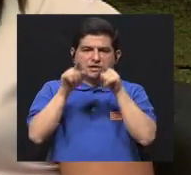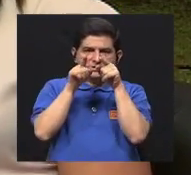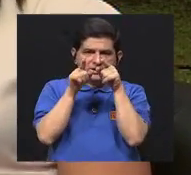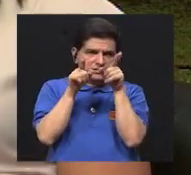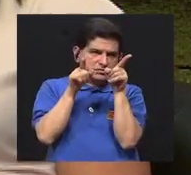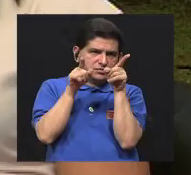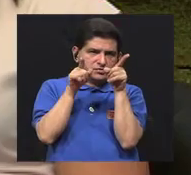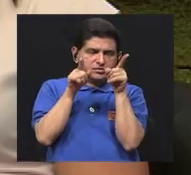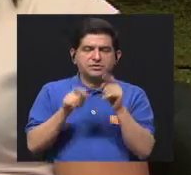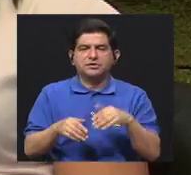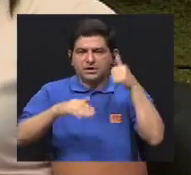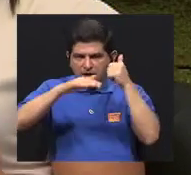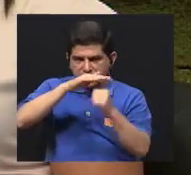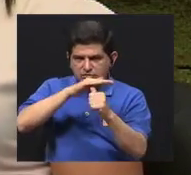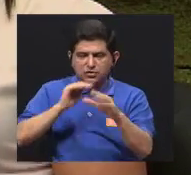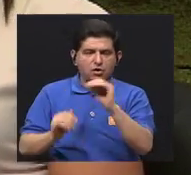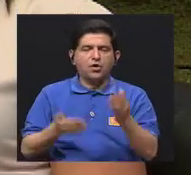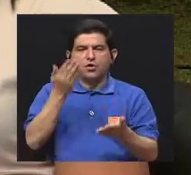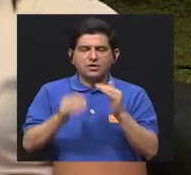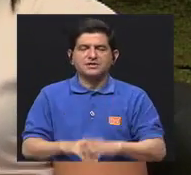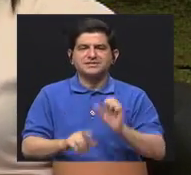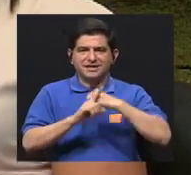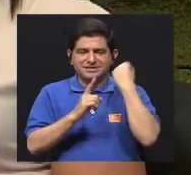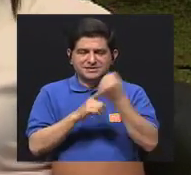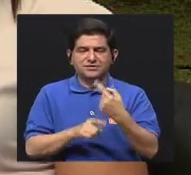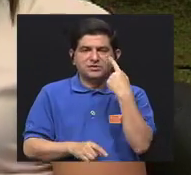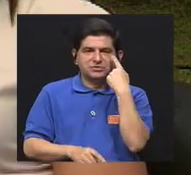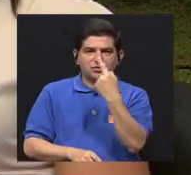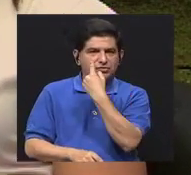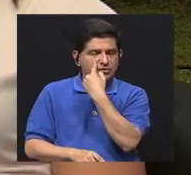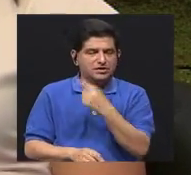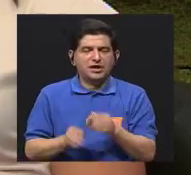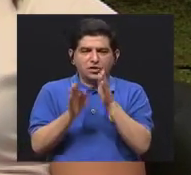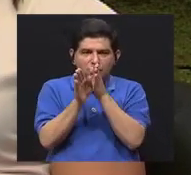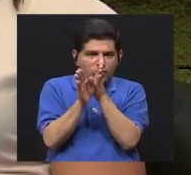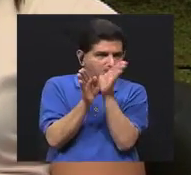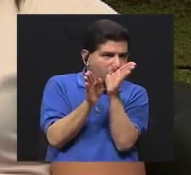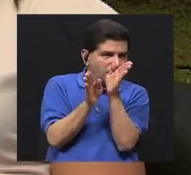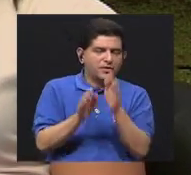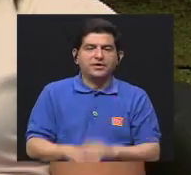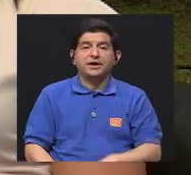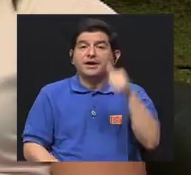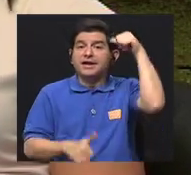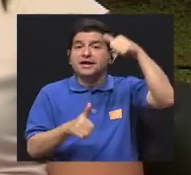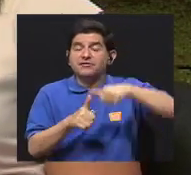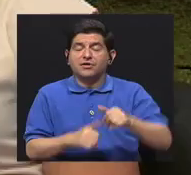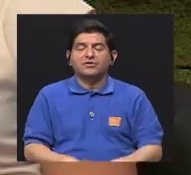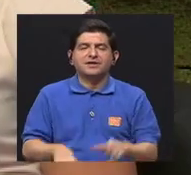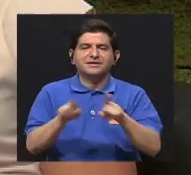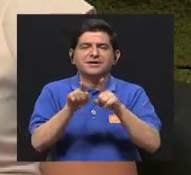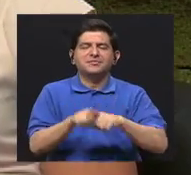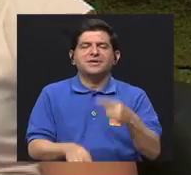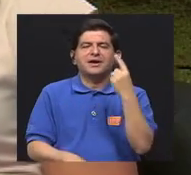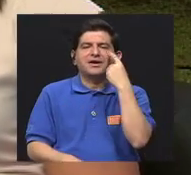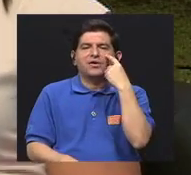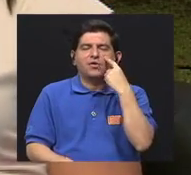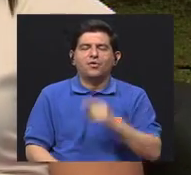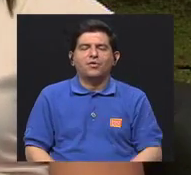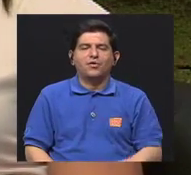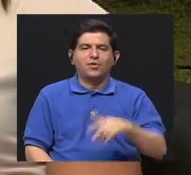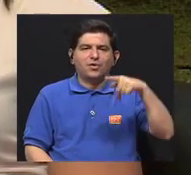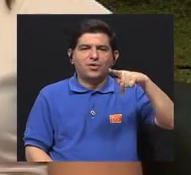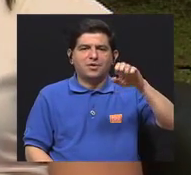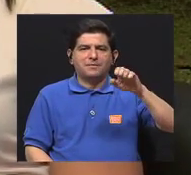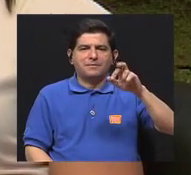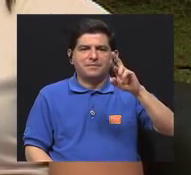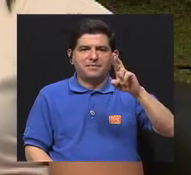ocultos, ojos desviados, que también pueden corregirse. Y recordar el ojo perezoso, que es algo